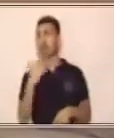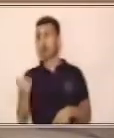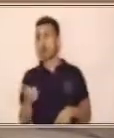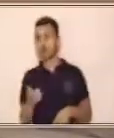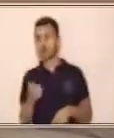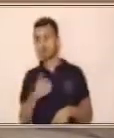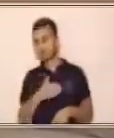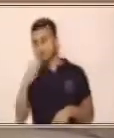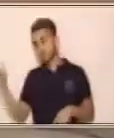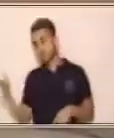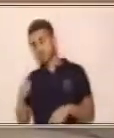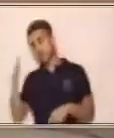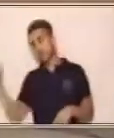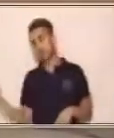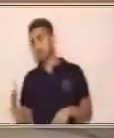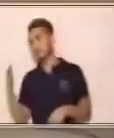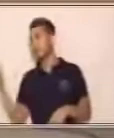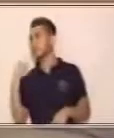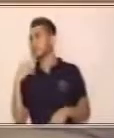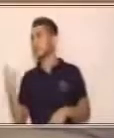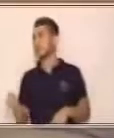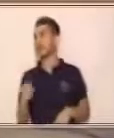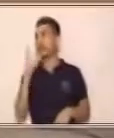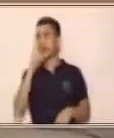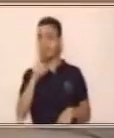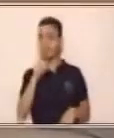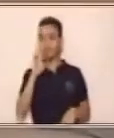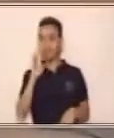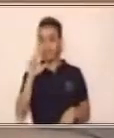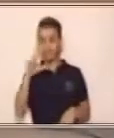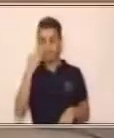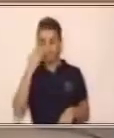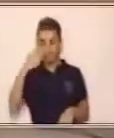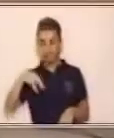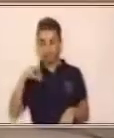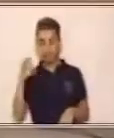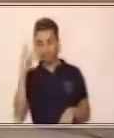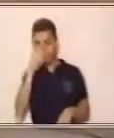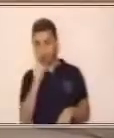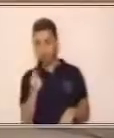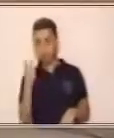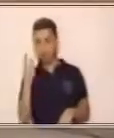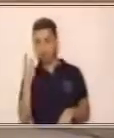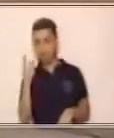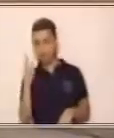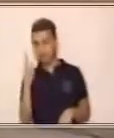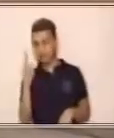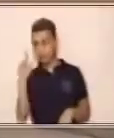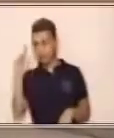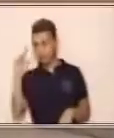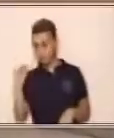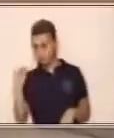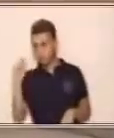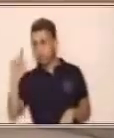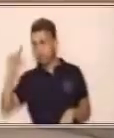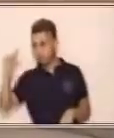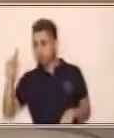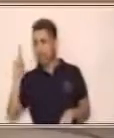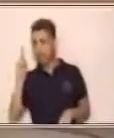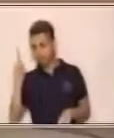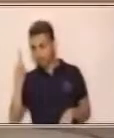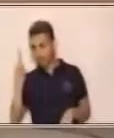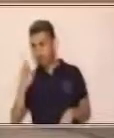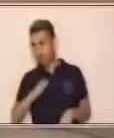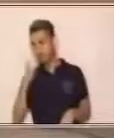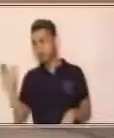derecha y ahí tenemos los décimos. Los décimos son representados por una D minúscula. Luego tenemos los